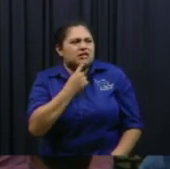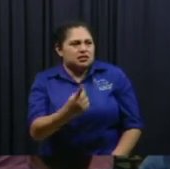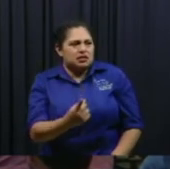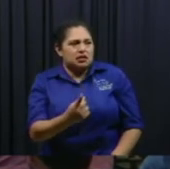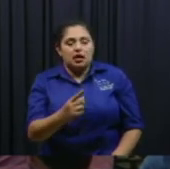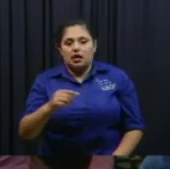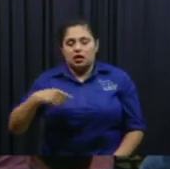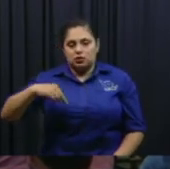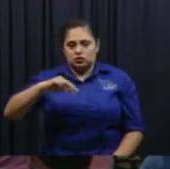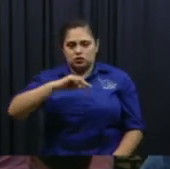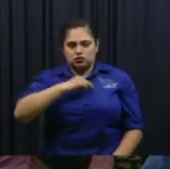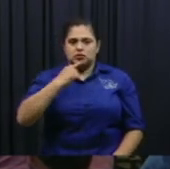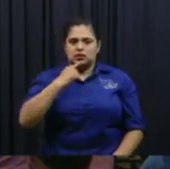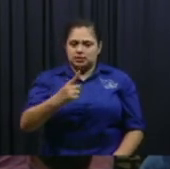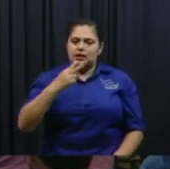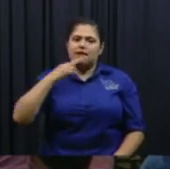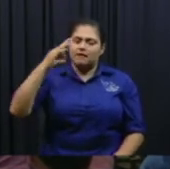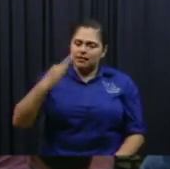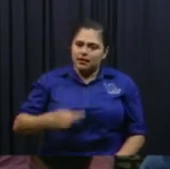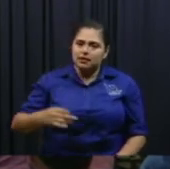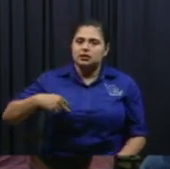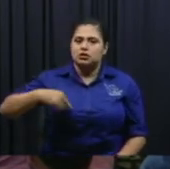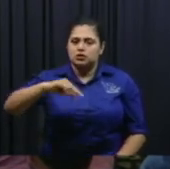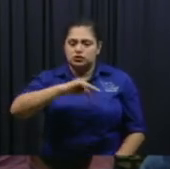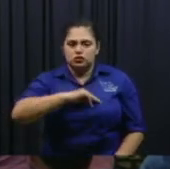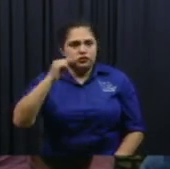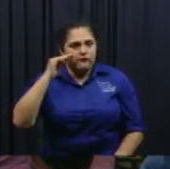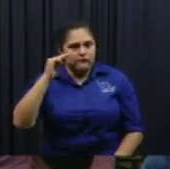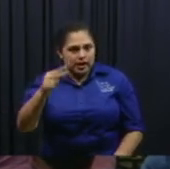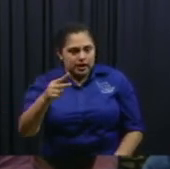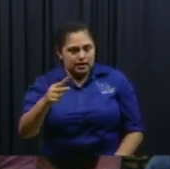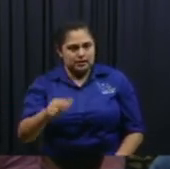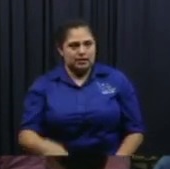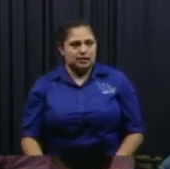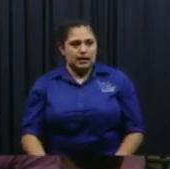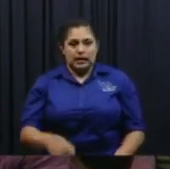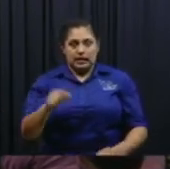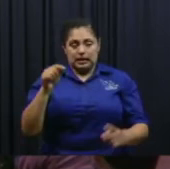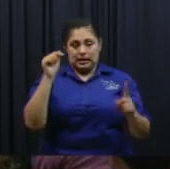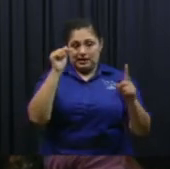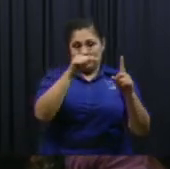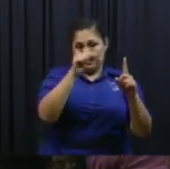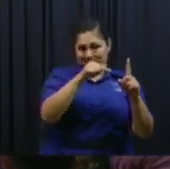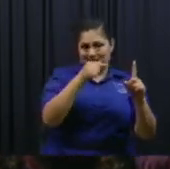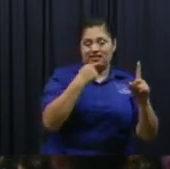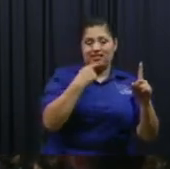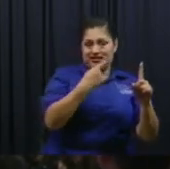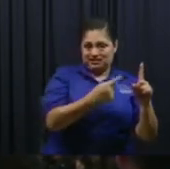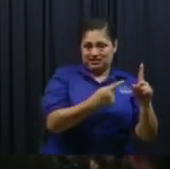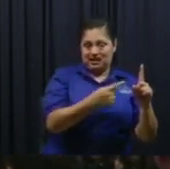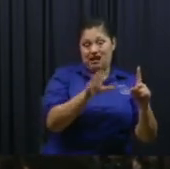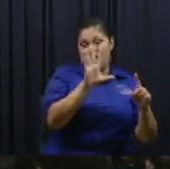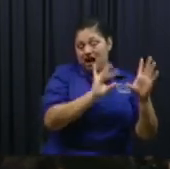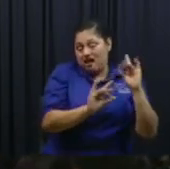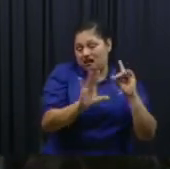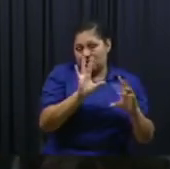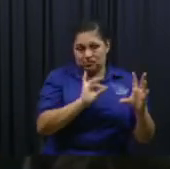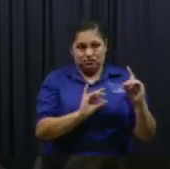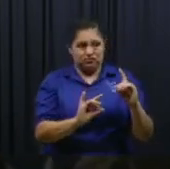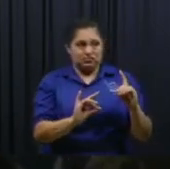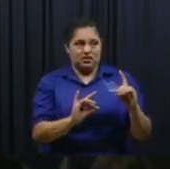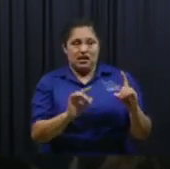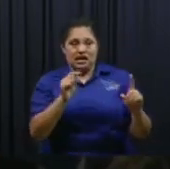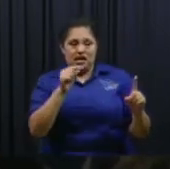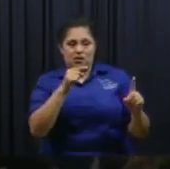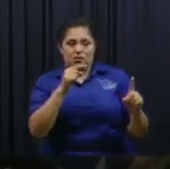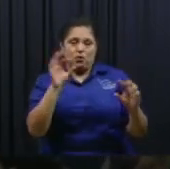que fuéramos sinceros que si nosotros miramos que que él decía o algo que